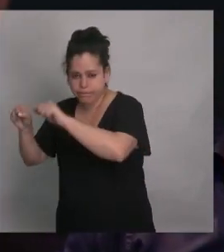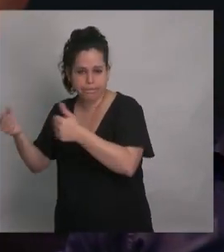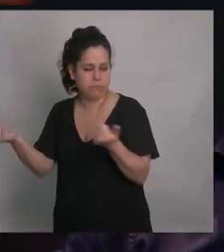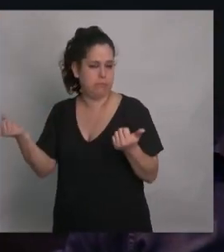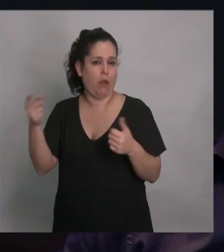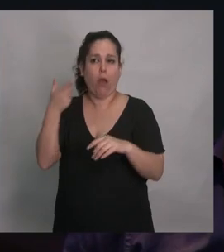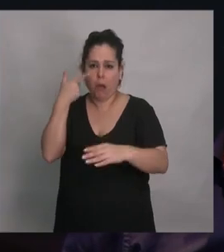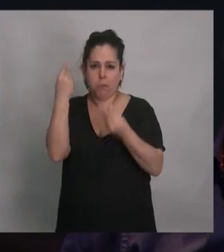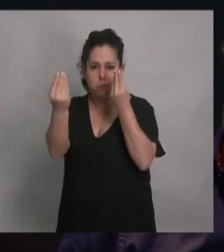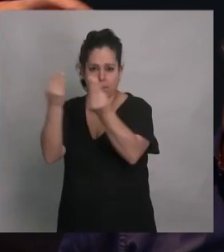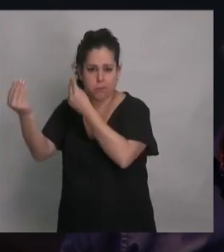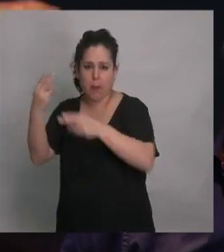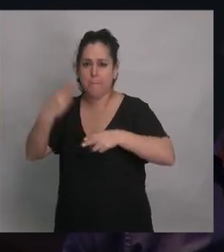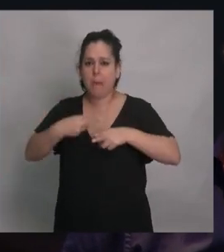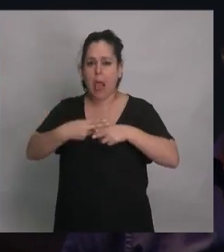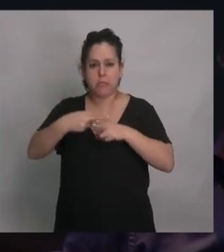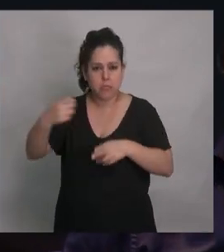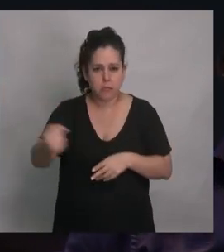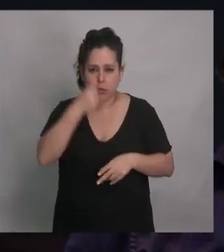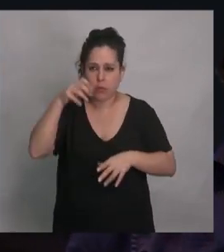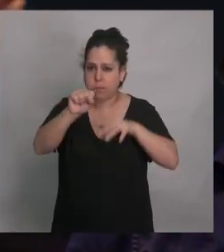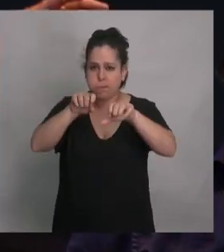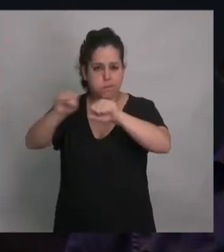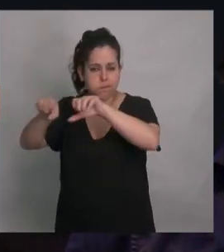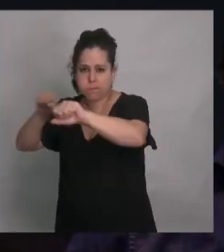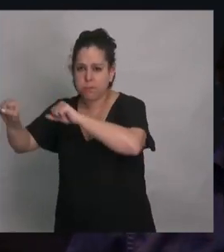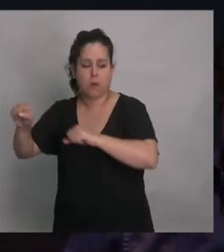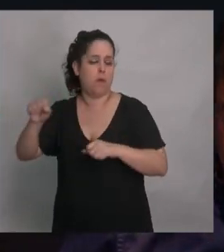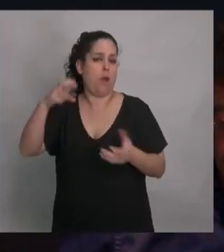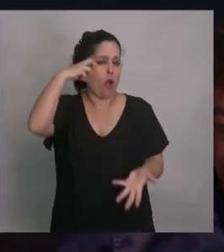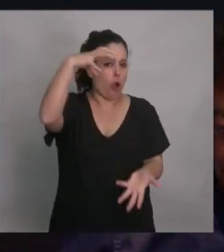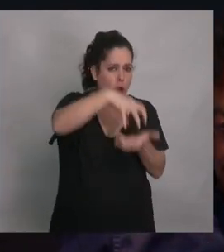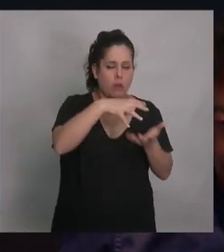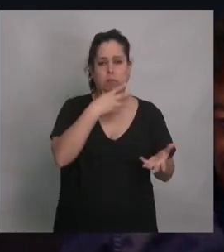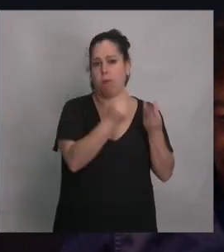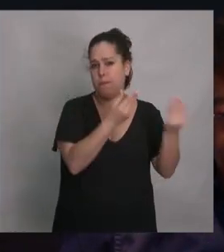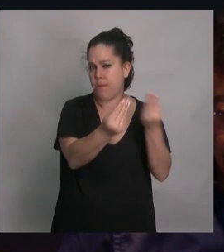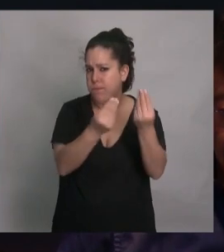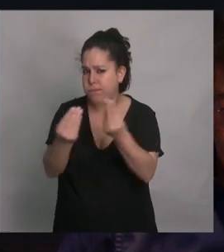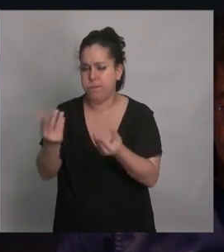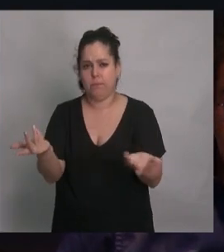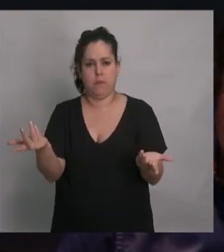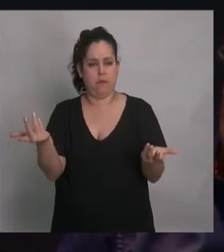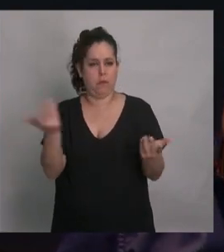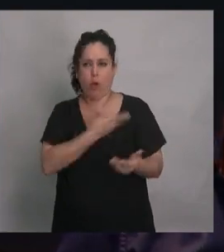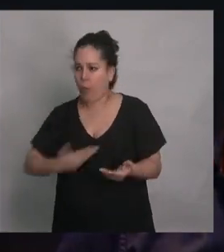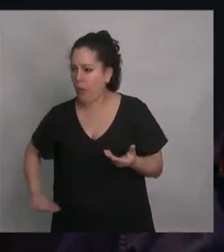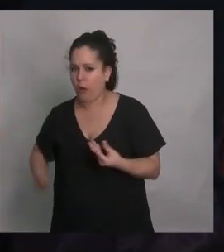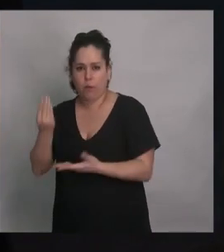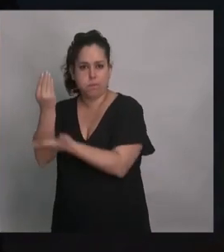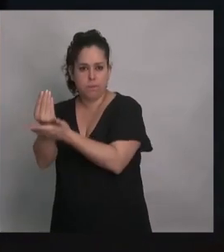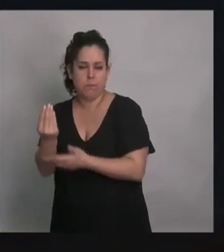que están ocupando plazas muy importantes en los parlamentos, en los gobiernos. Mi país